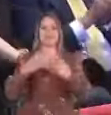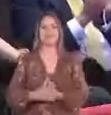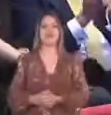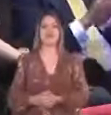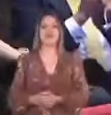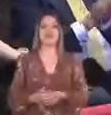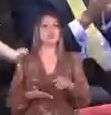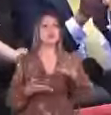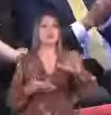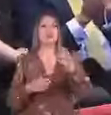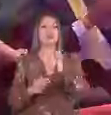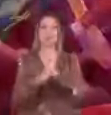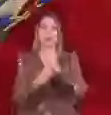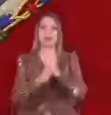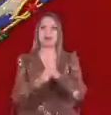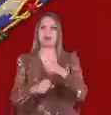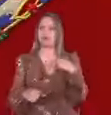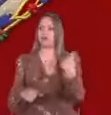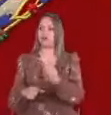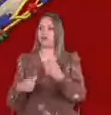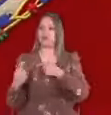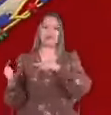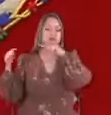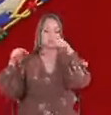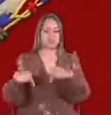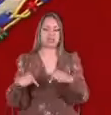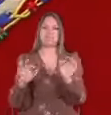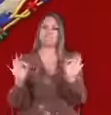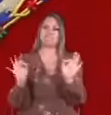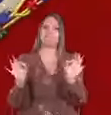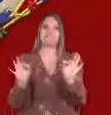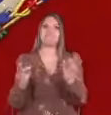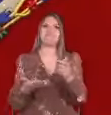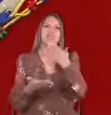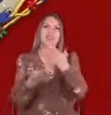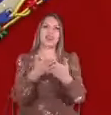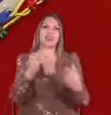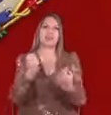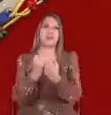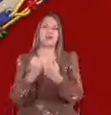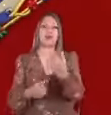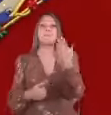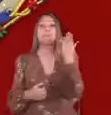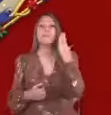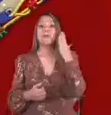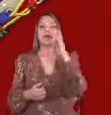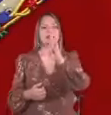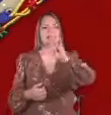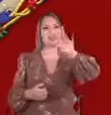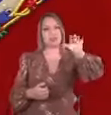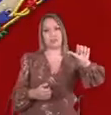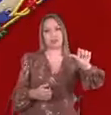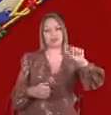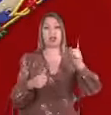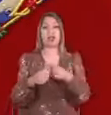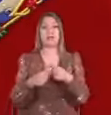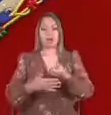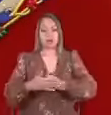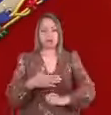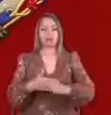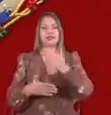Sin su trabajo no estaríamos aquí. Quiero saludar a mis amadas madre y esposa. La primera por darme la vida